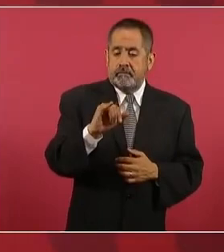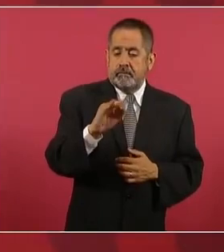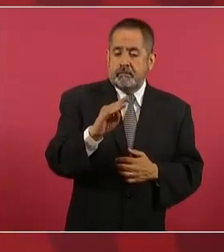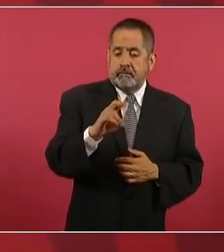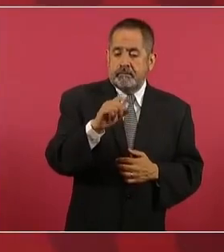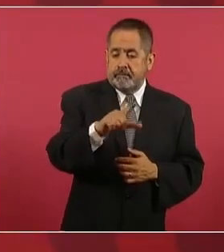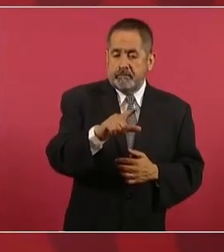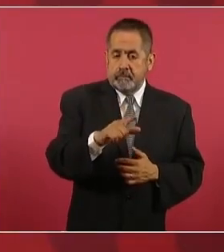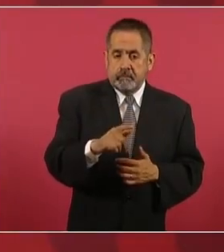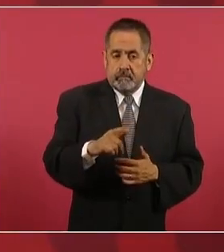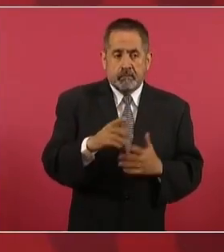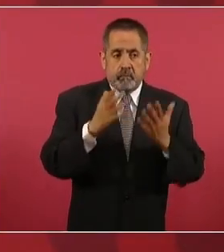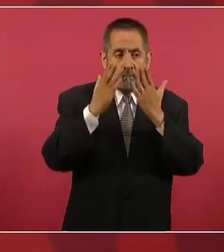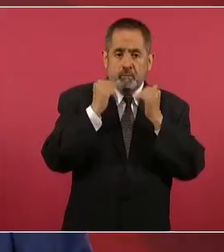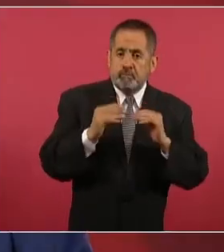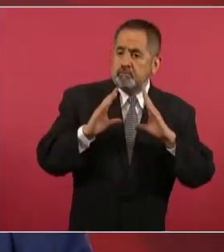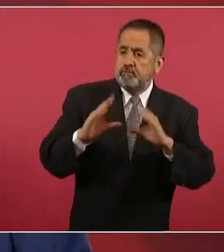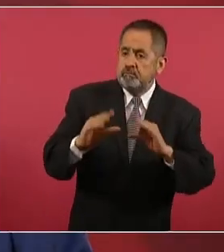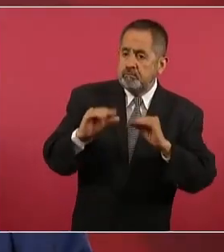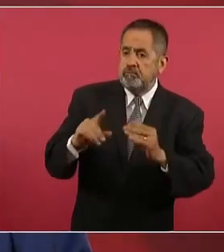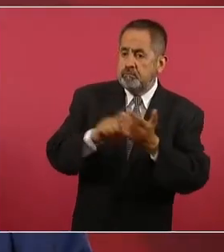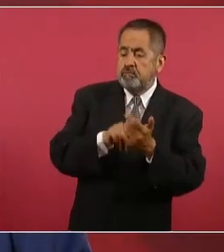médicos.